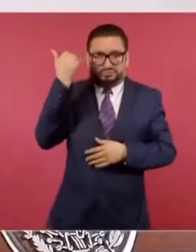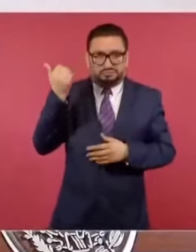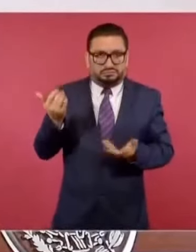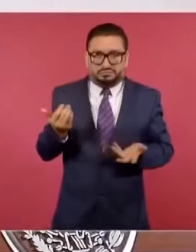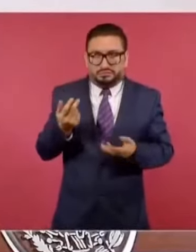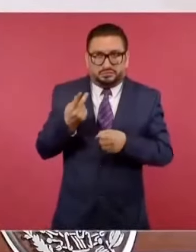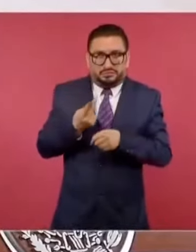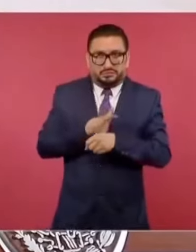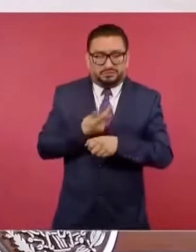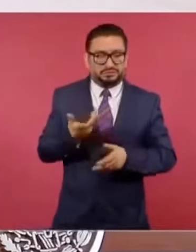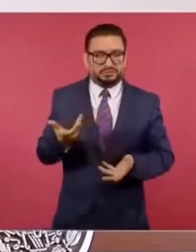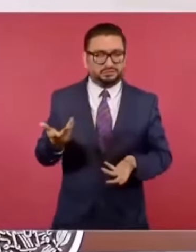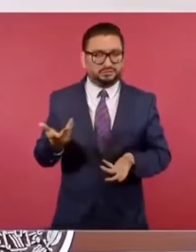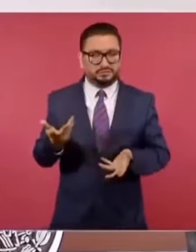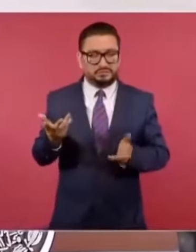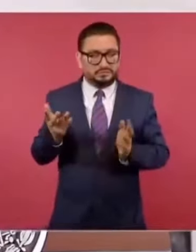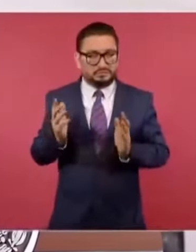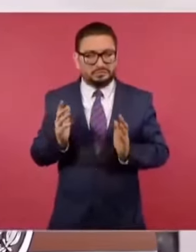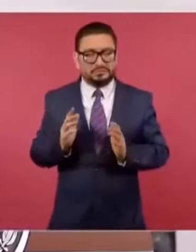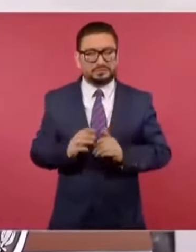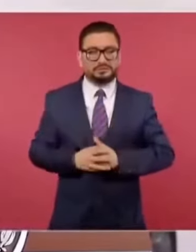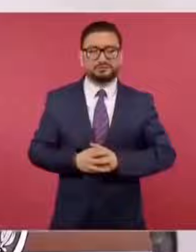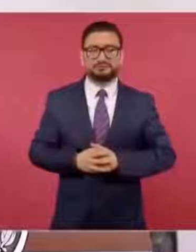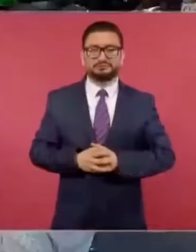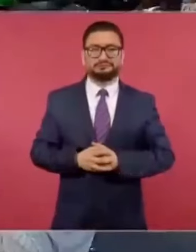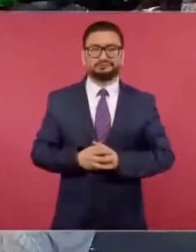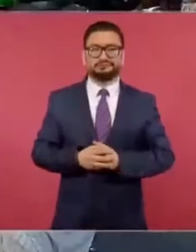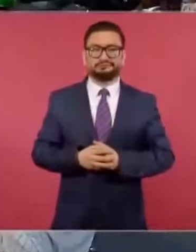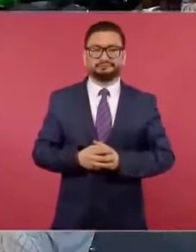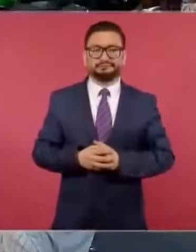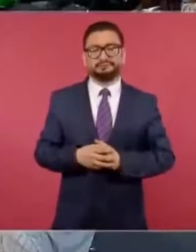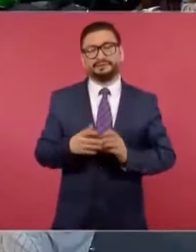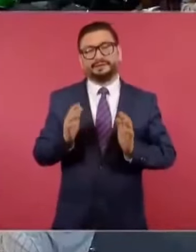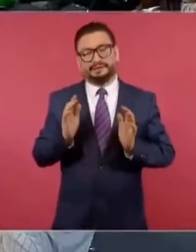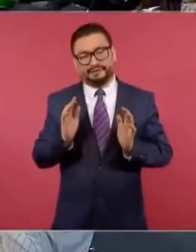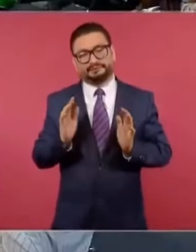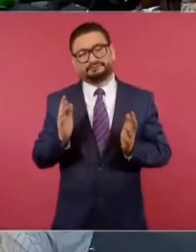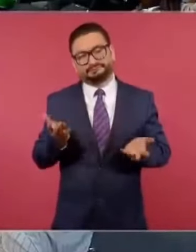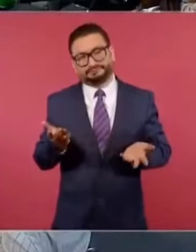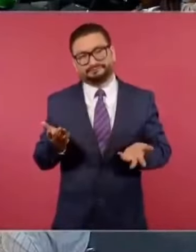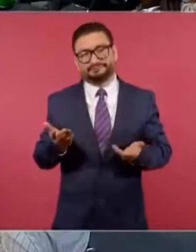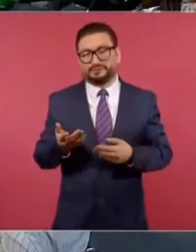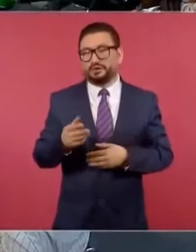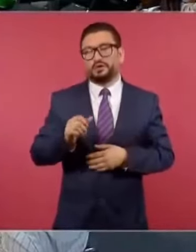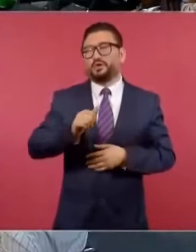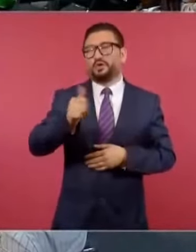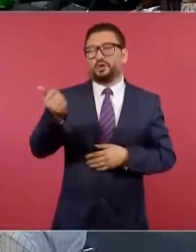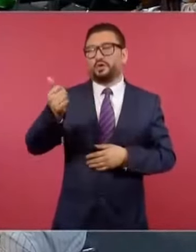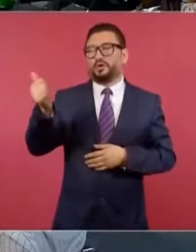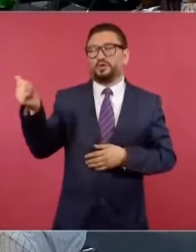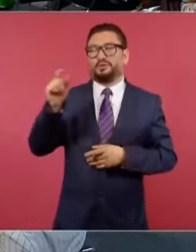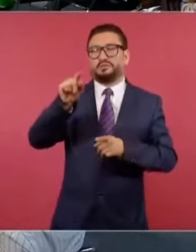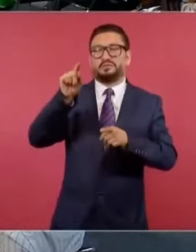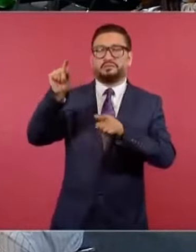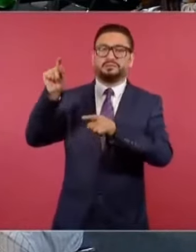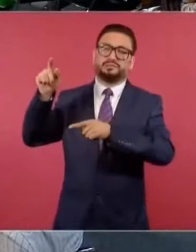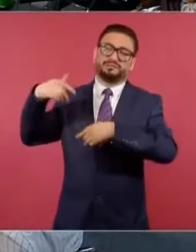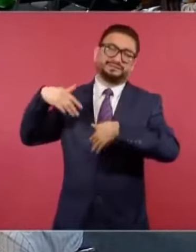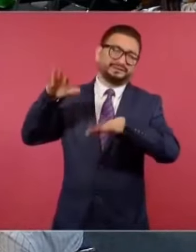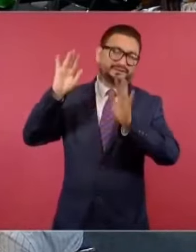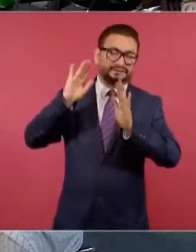está pasando. Y ya, pues otros, ya ni hablar,